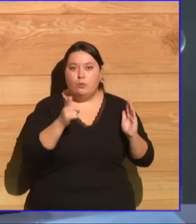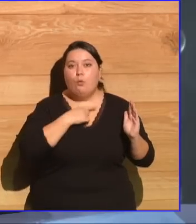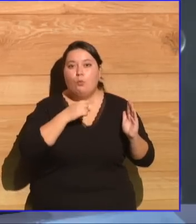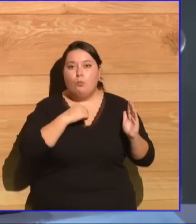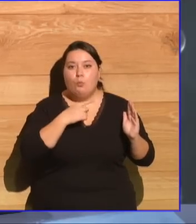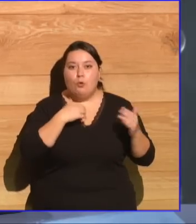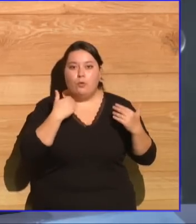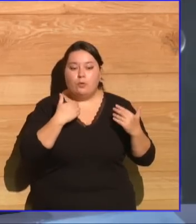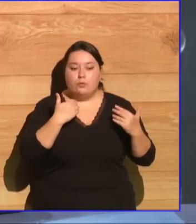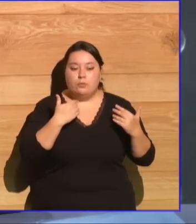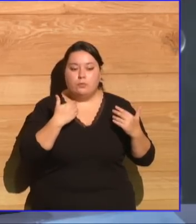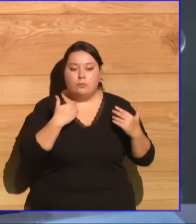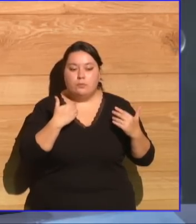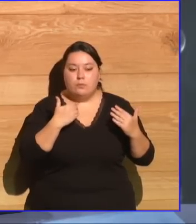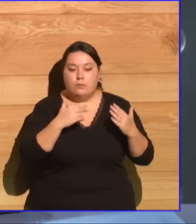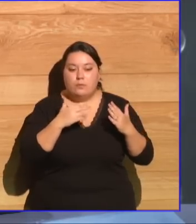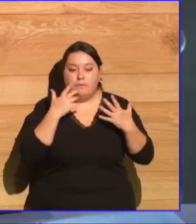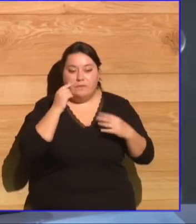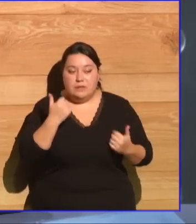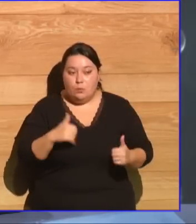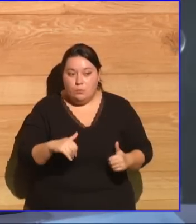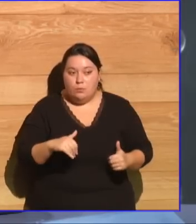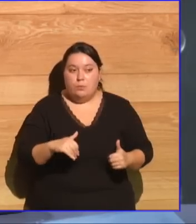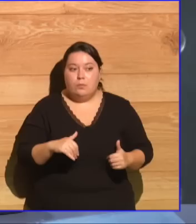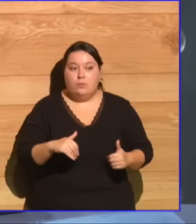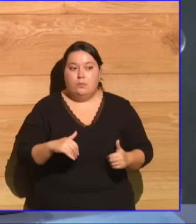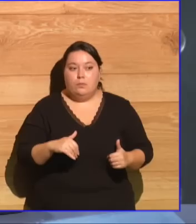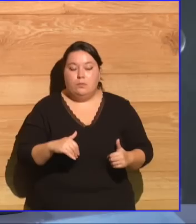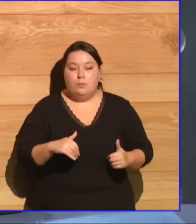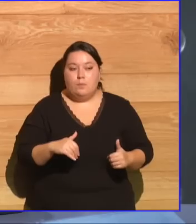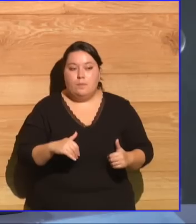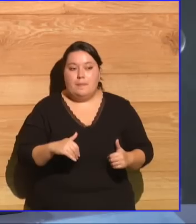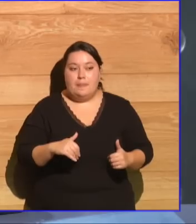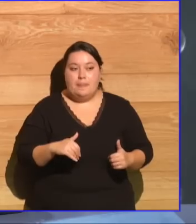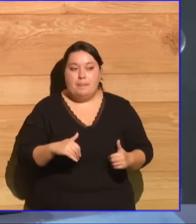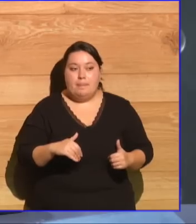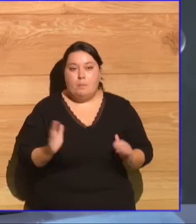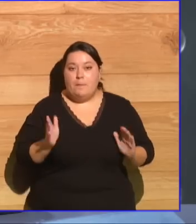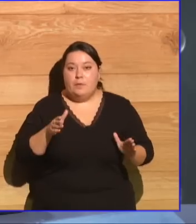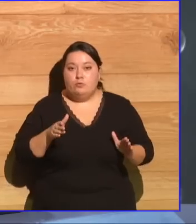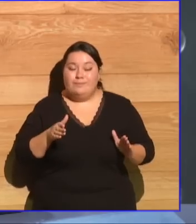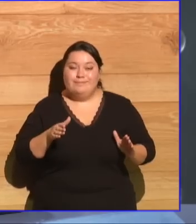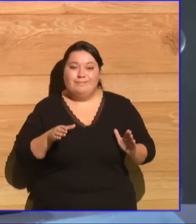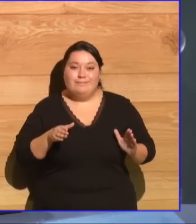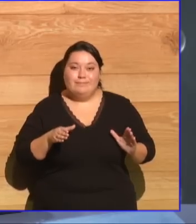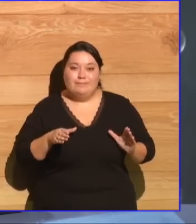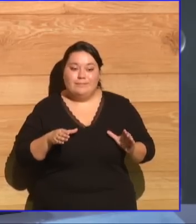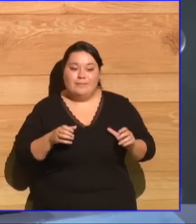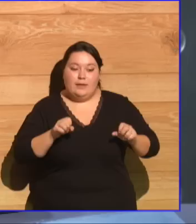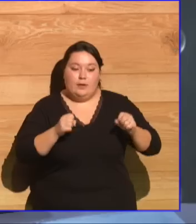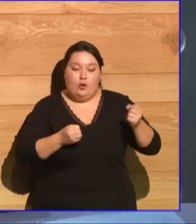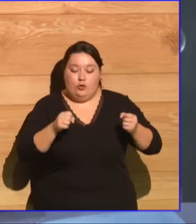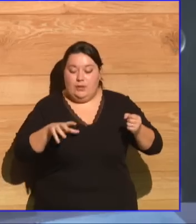humor físico o ese duelo, esa justa desde el sidecar y en fin, y tantísimas